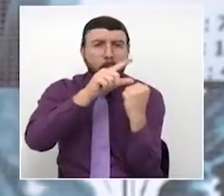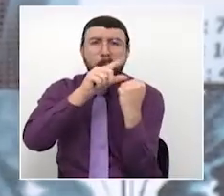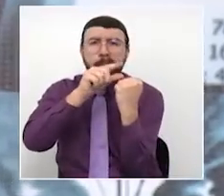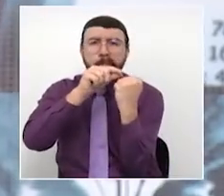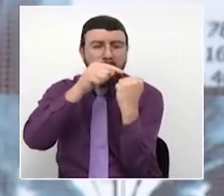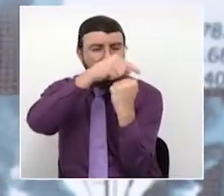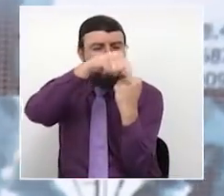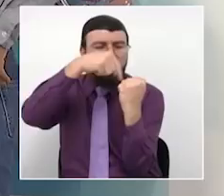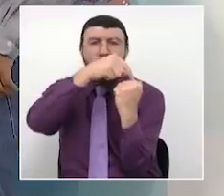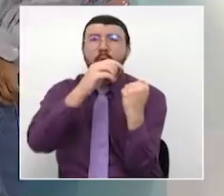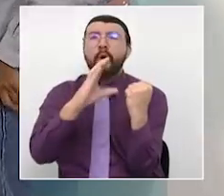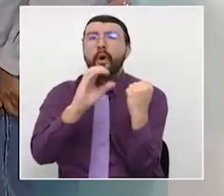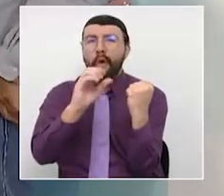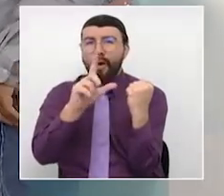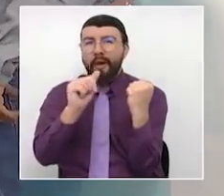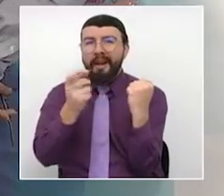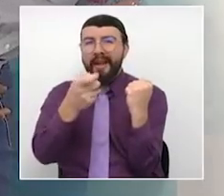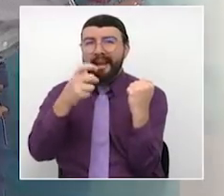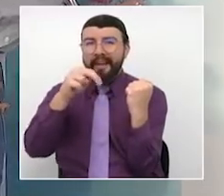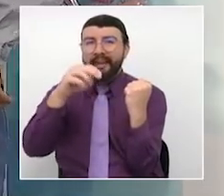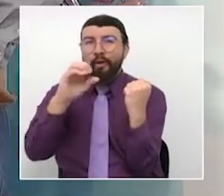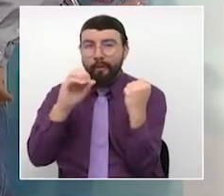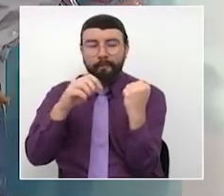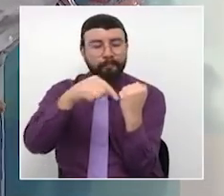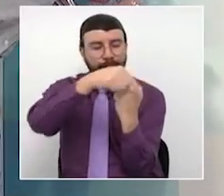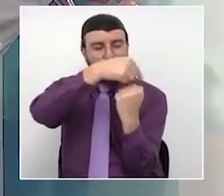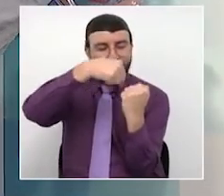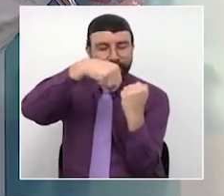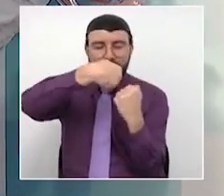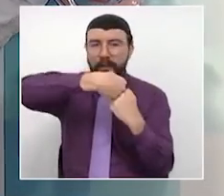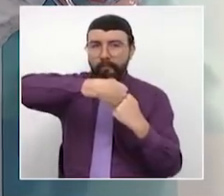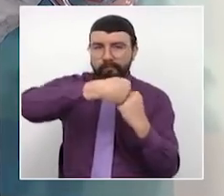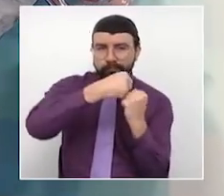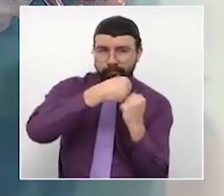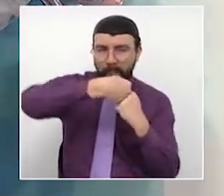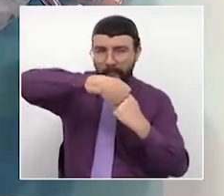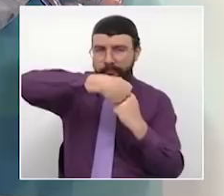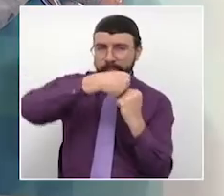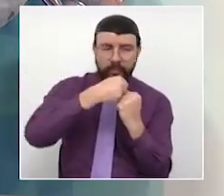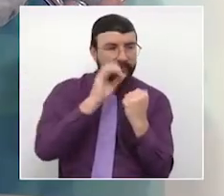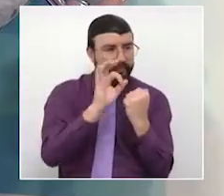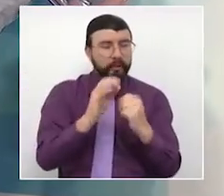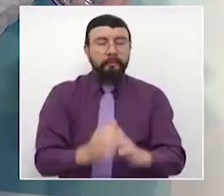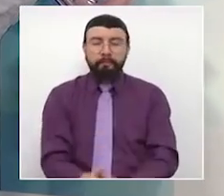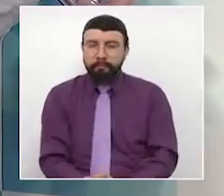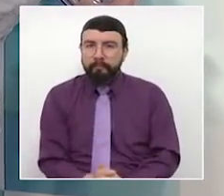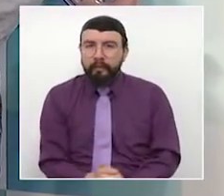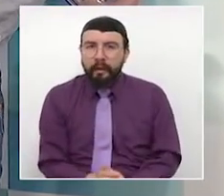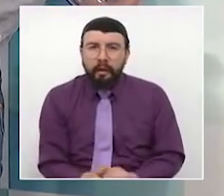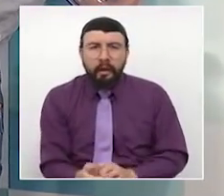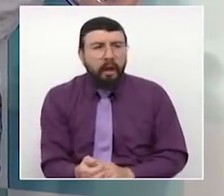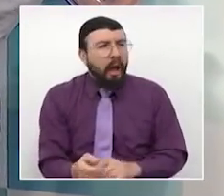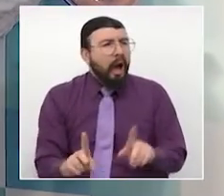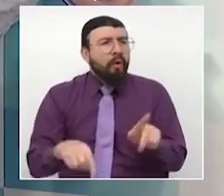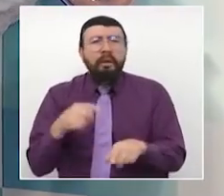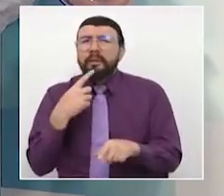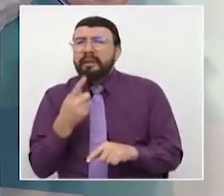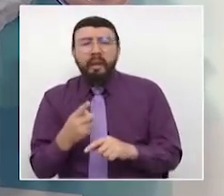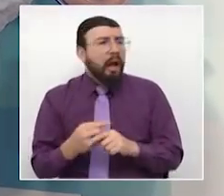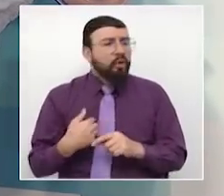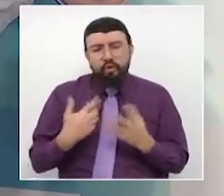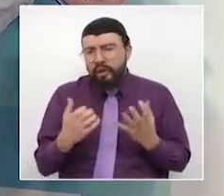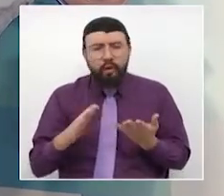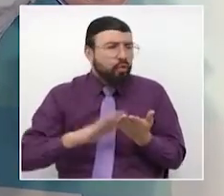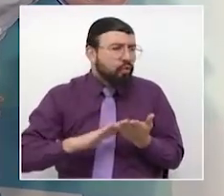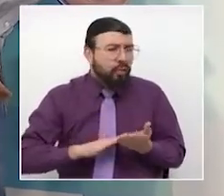colágenos. Y entonces, hay muchas teorías con respecto a esto, que la gente, pues el afán de todo el mundo aliviarse,